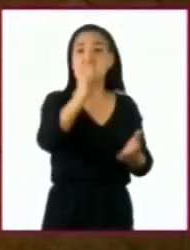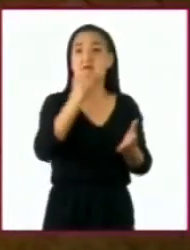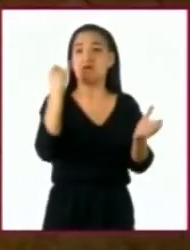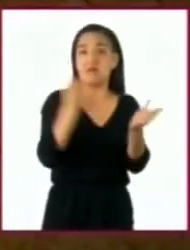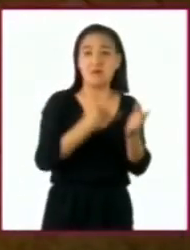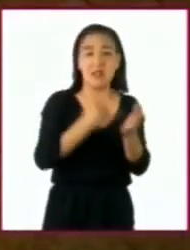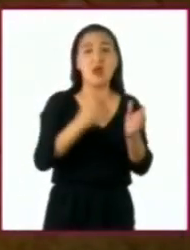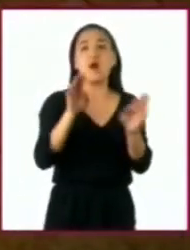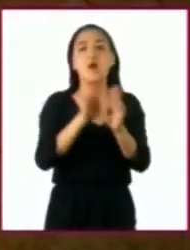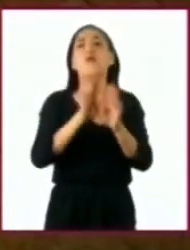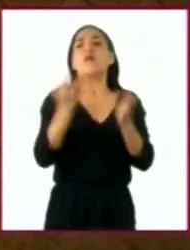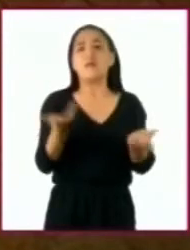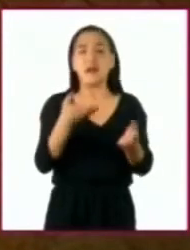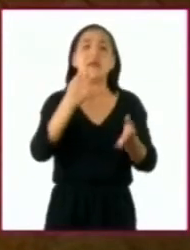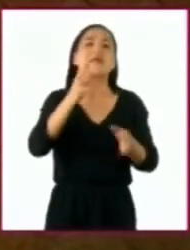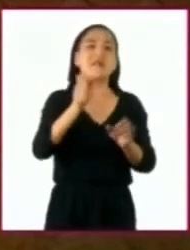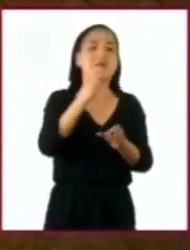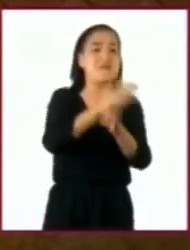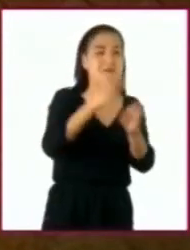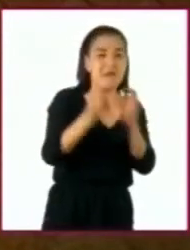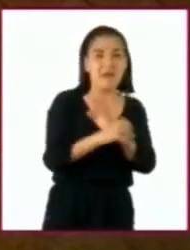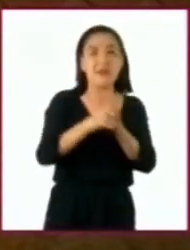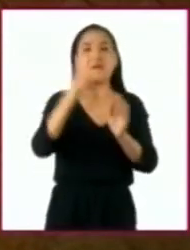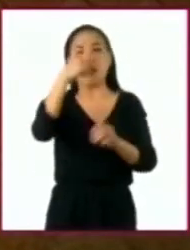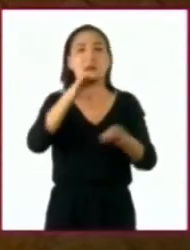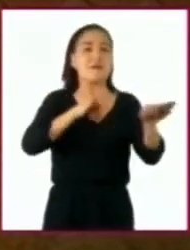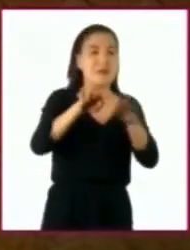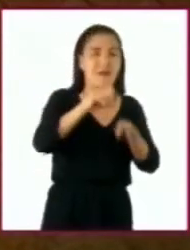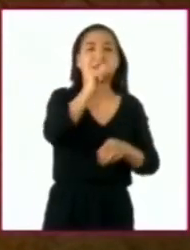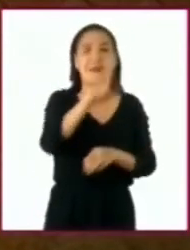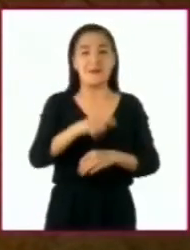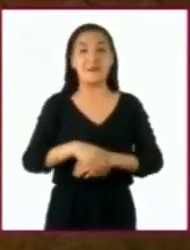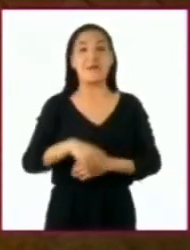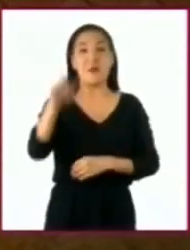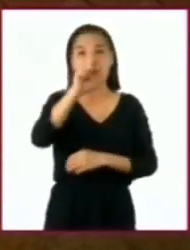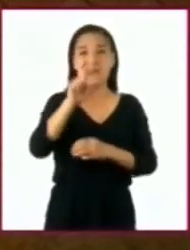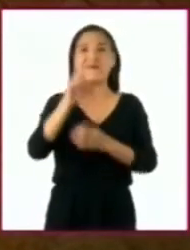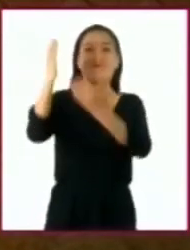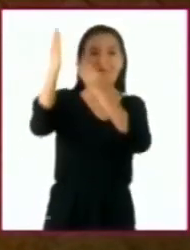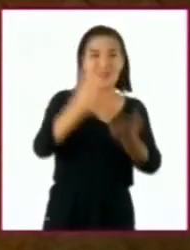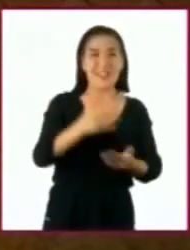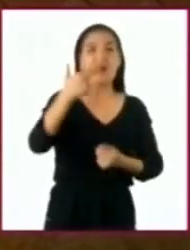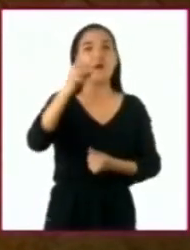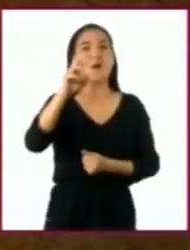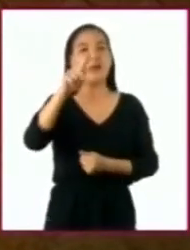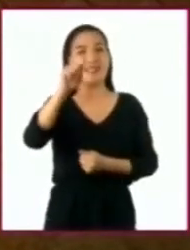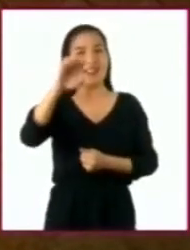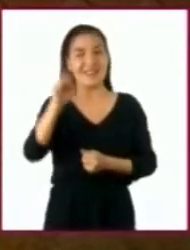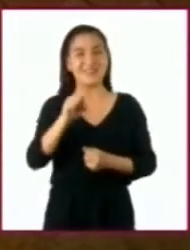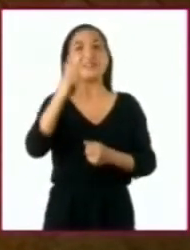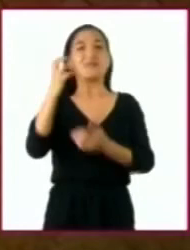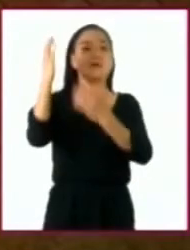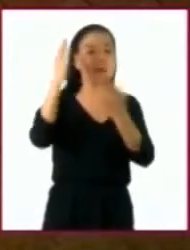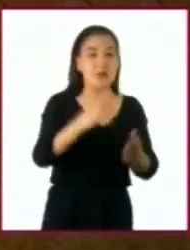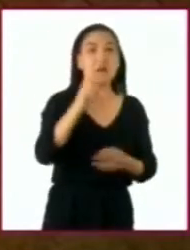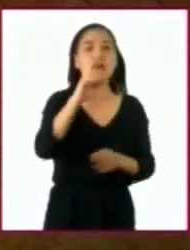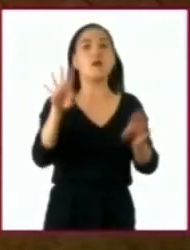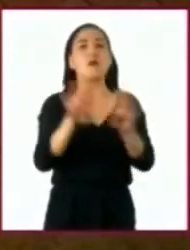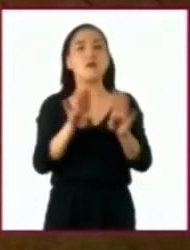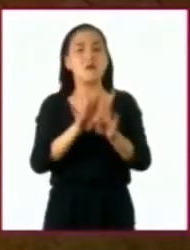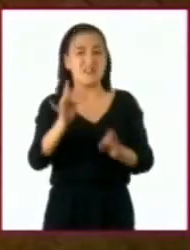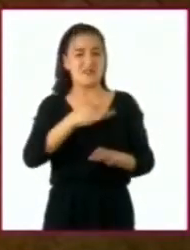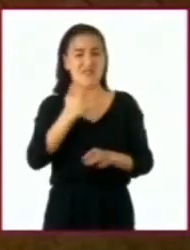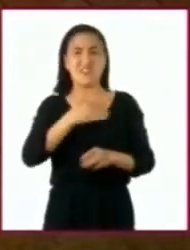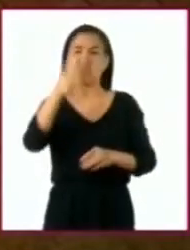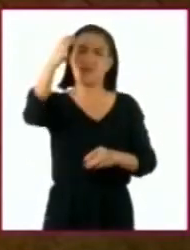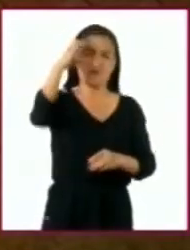y servicios. Cuando Cortés volvió, los nahuas se unieron a él en un caso legal contra los abusos